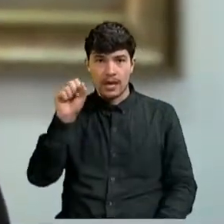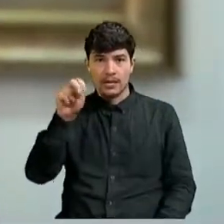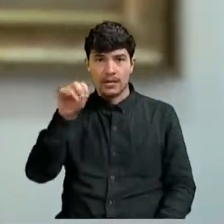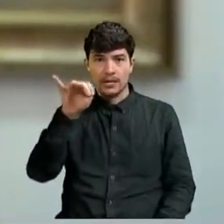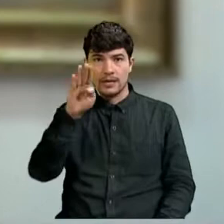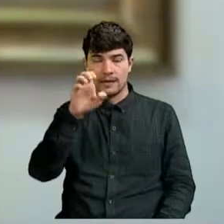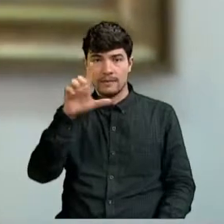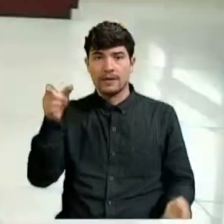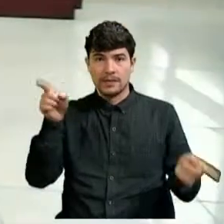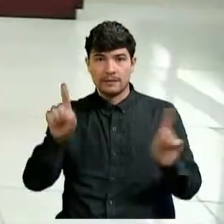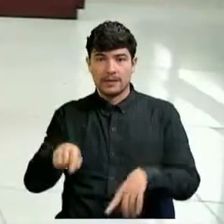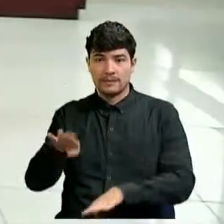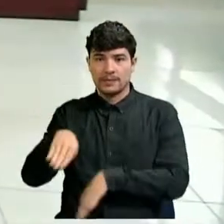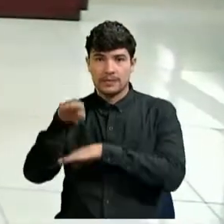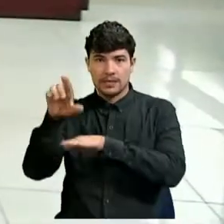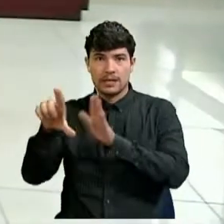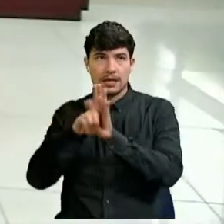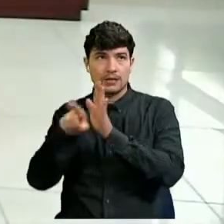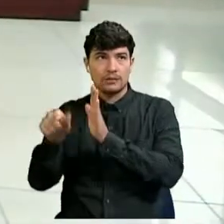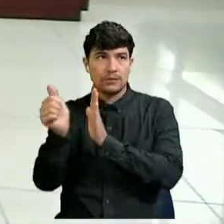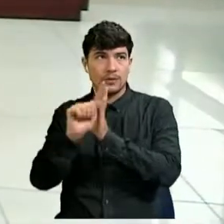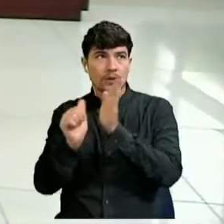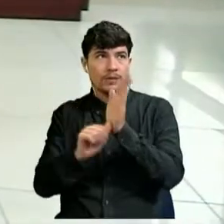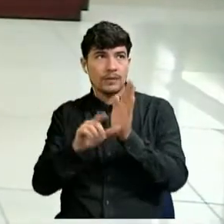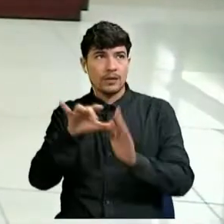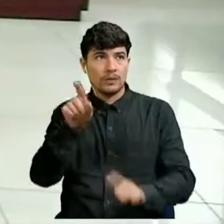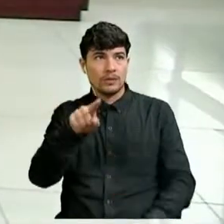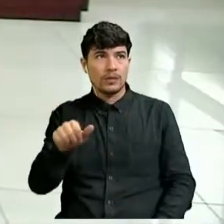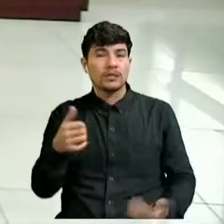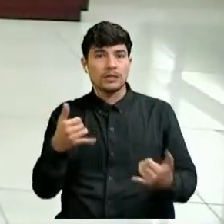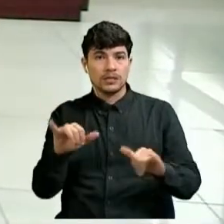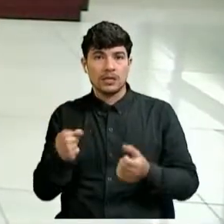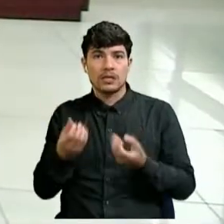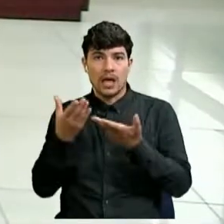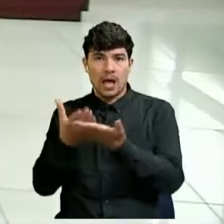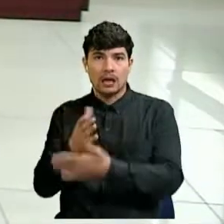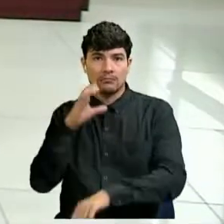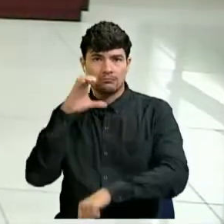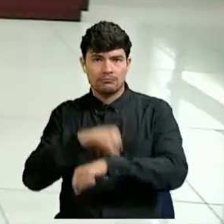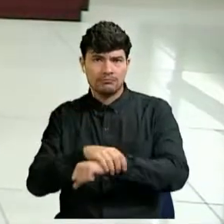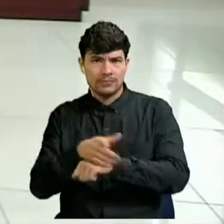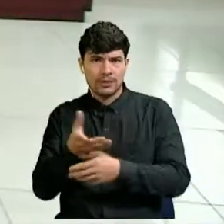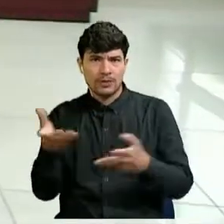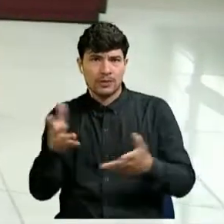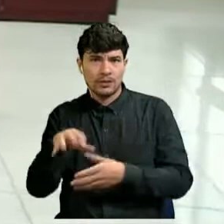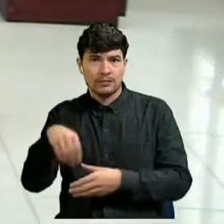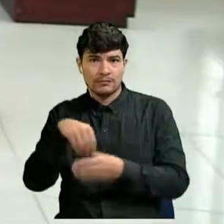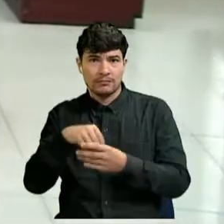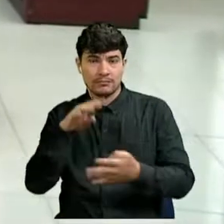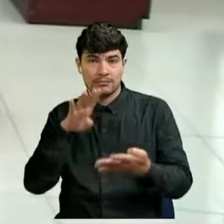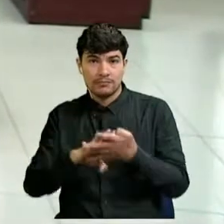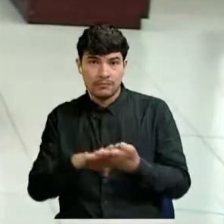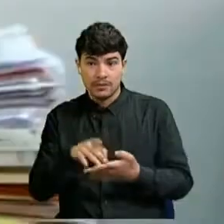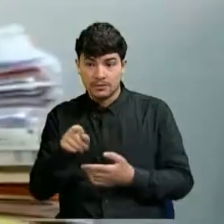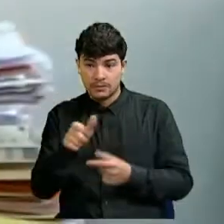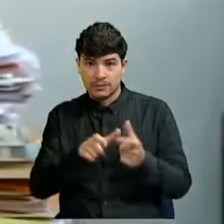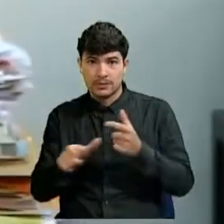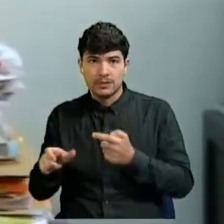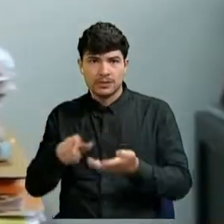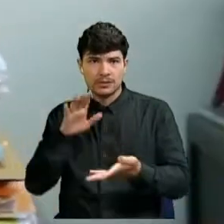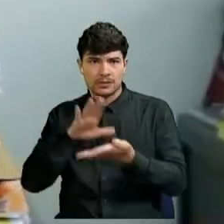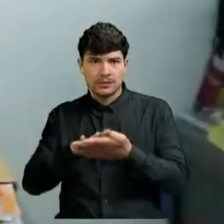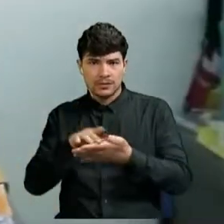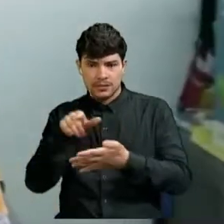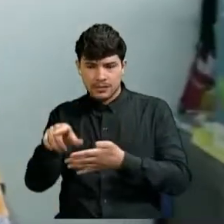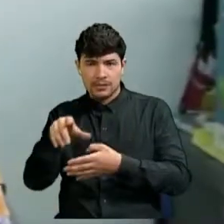representante legal del mismo programa, Luisa Fernanda Flores, fueron cobijados con medida de aseguramiento en centro carcelario. A los capturados se les